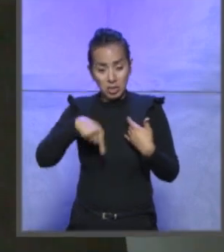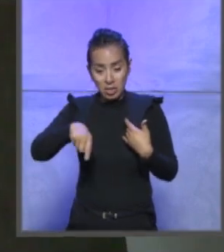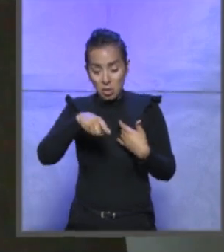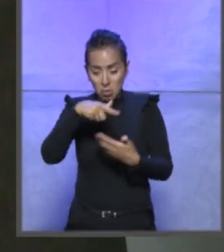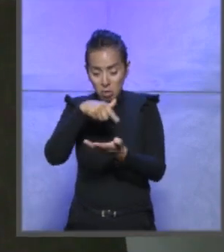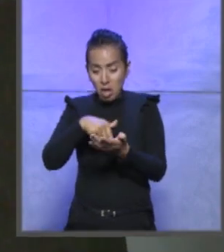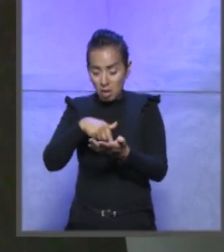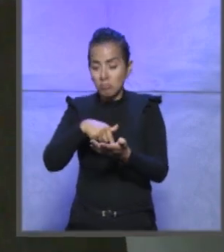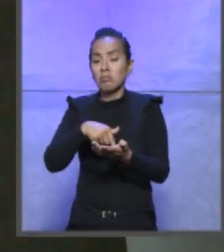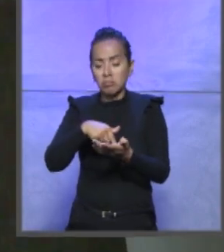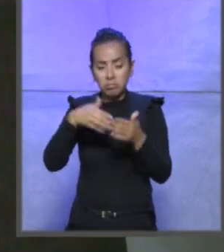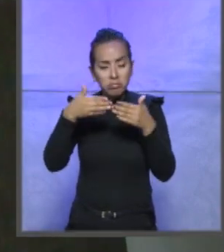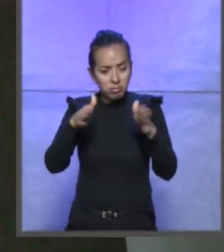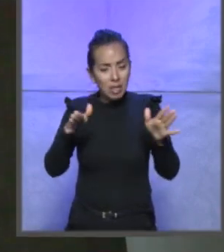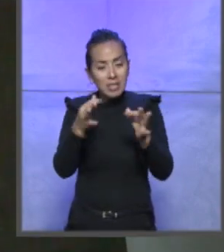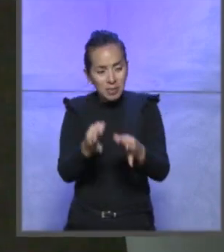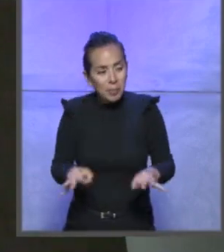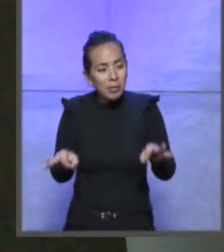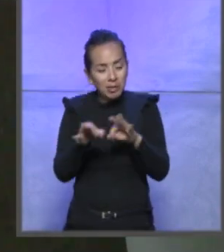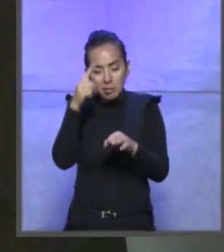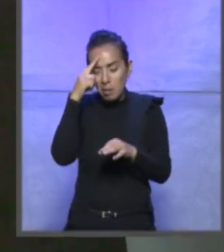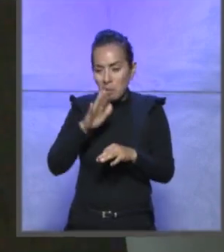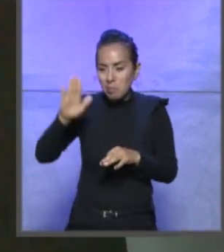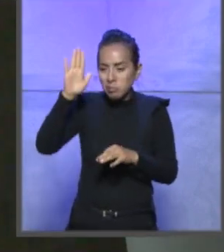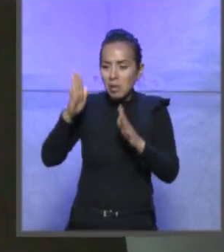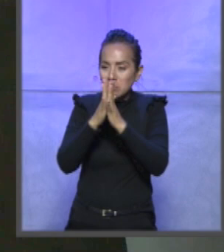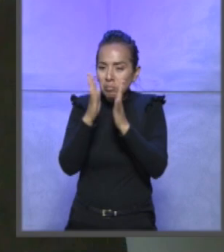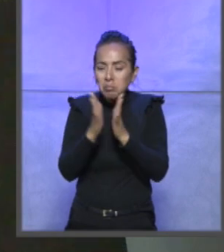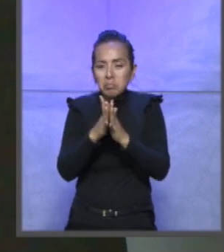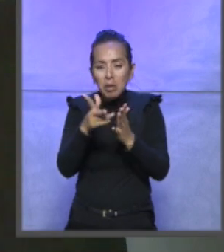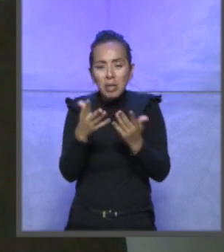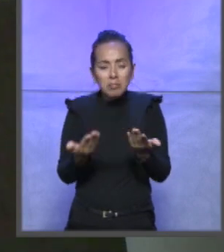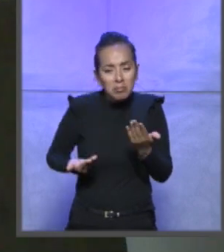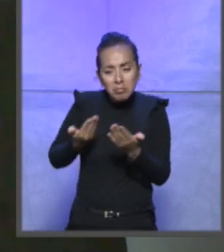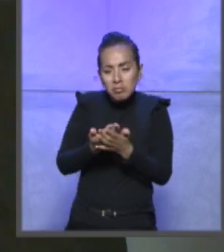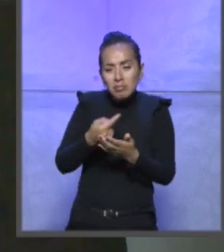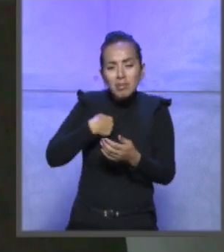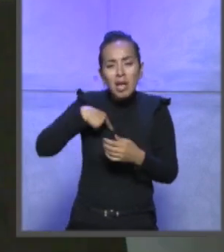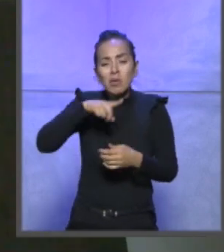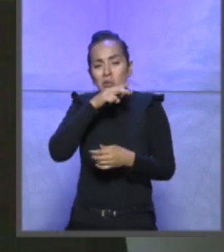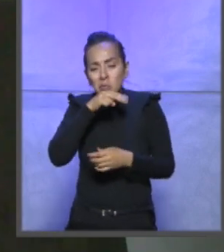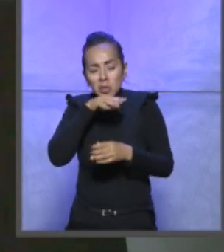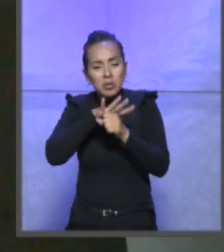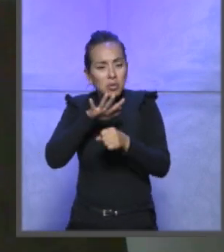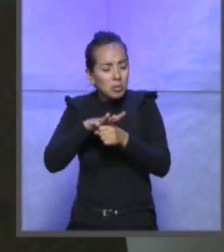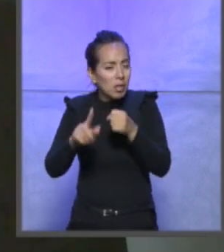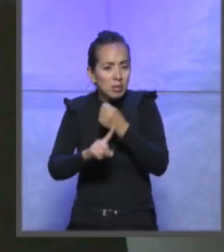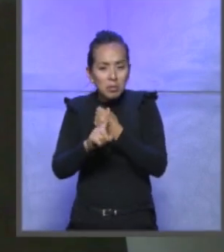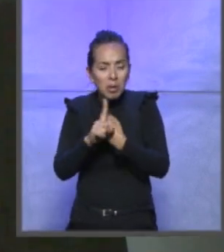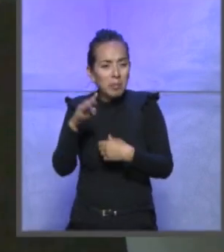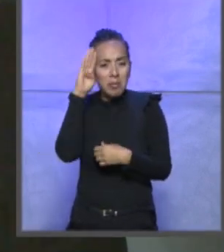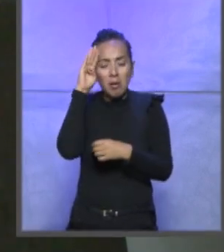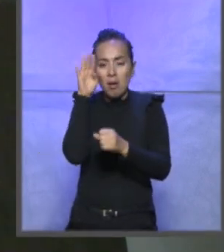importante para nosotros los jóvenes, dado que tenemos esa voz, tenemos esa oportunidad de hablar y cuáles son nuestros